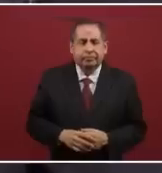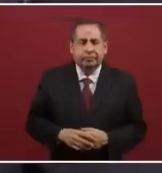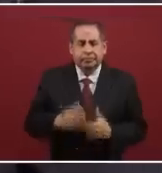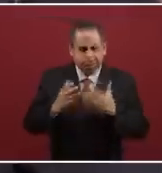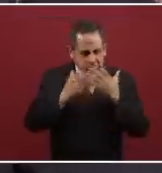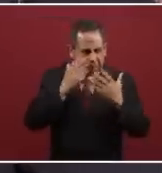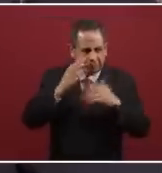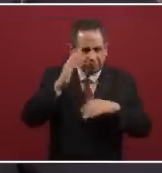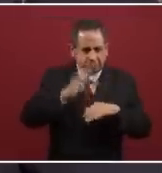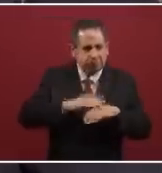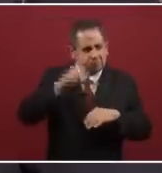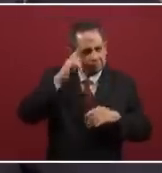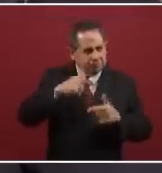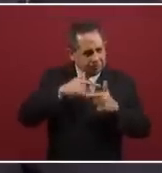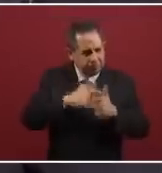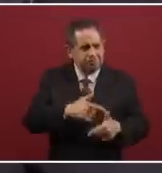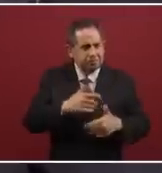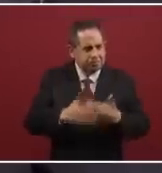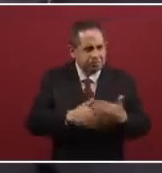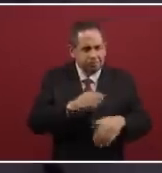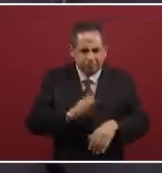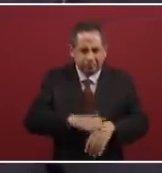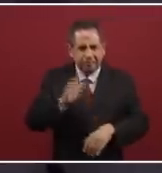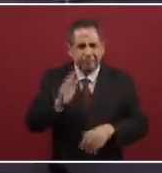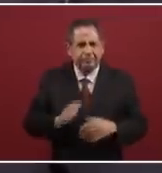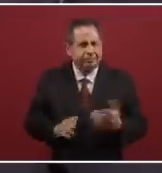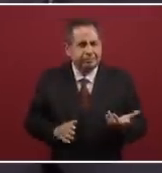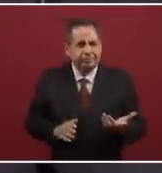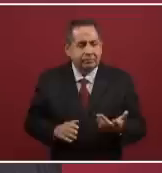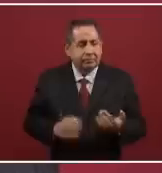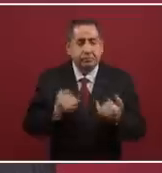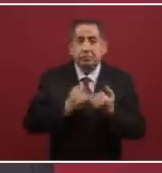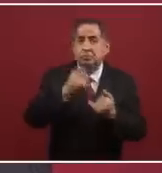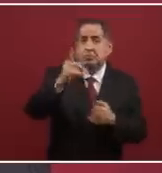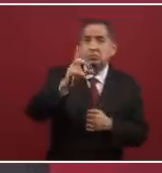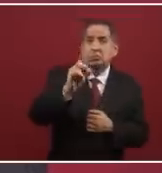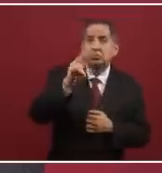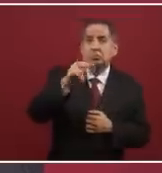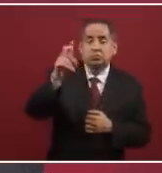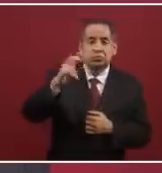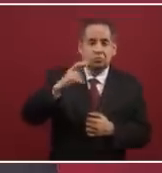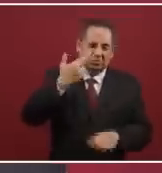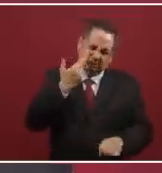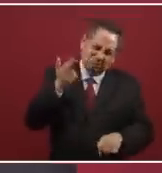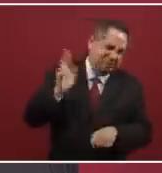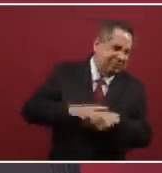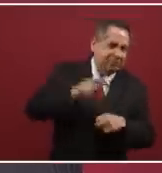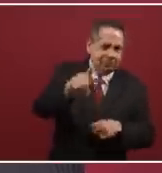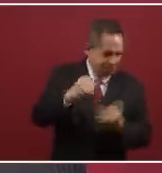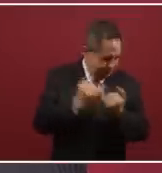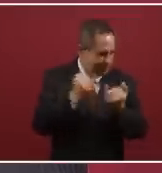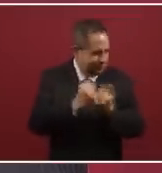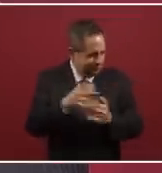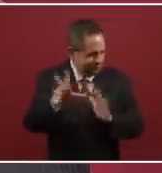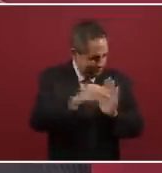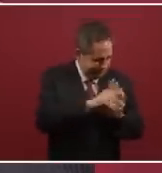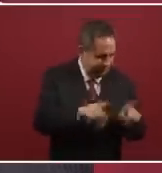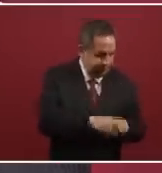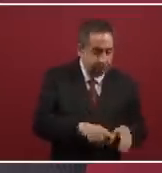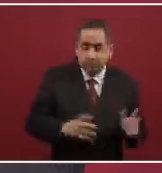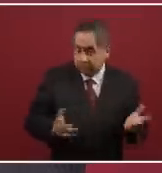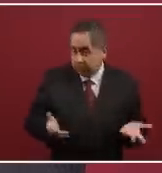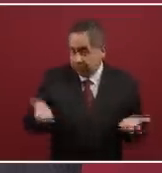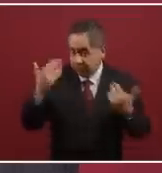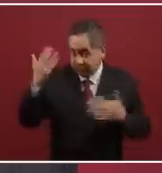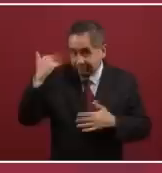Estudia para que seas como don fulano, un reverendo ladrón, ser el